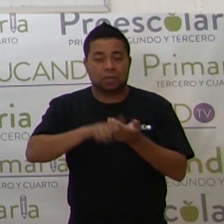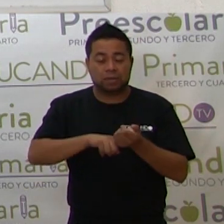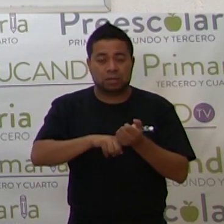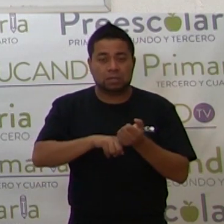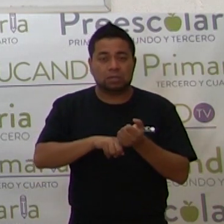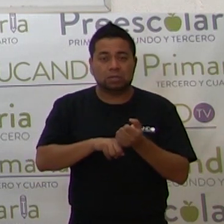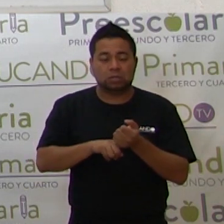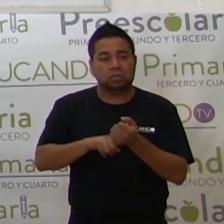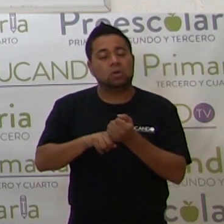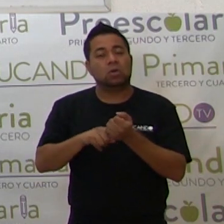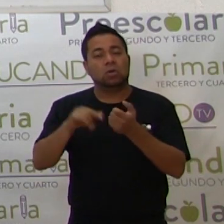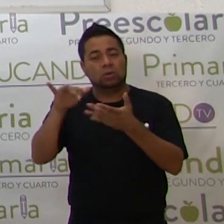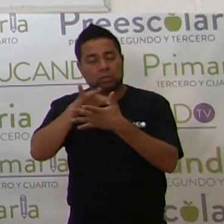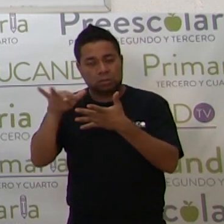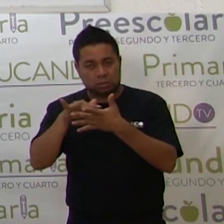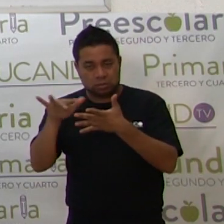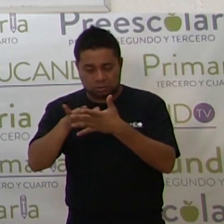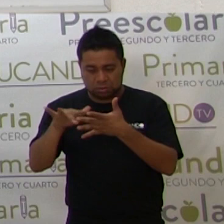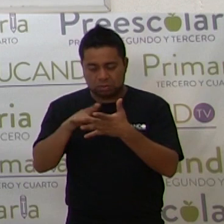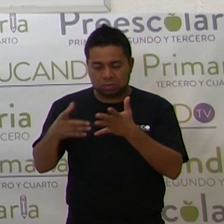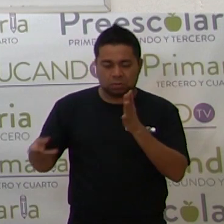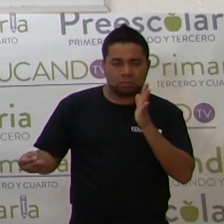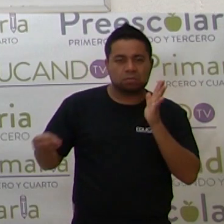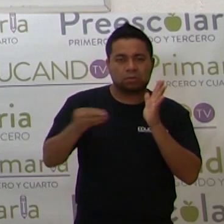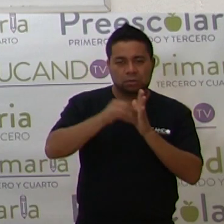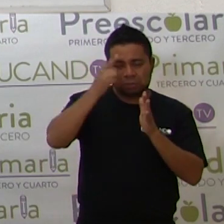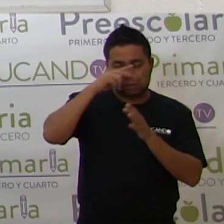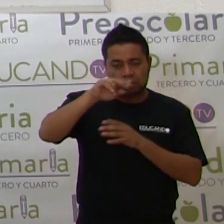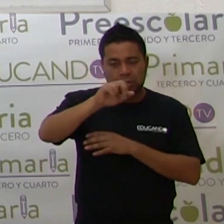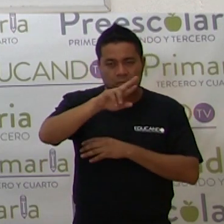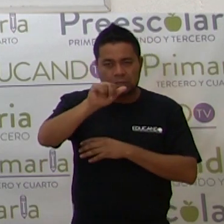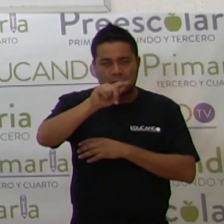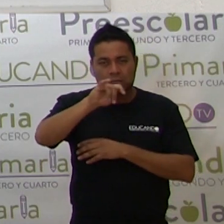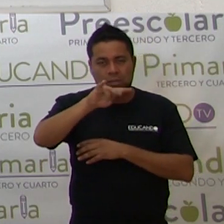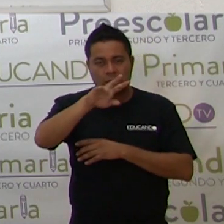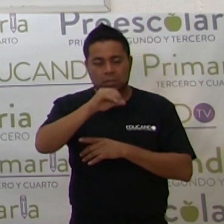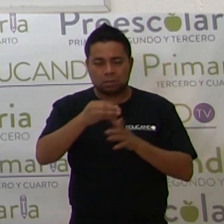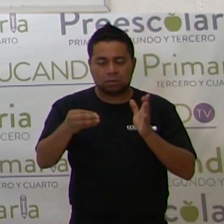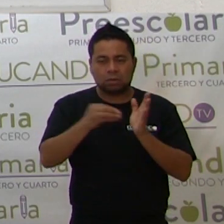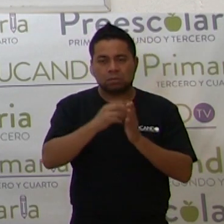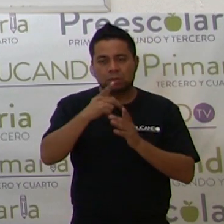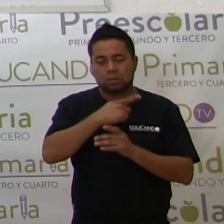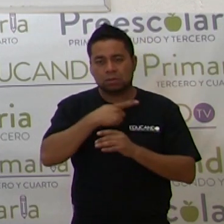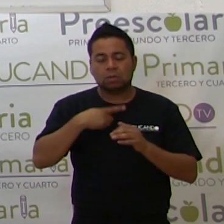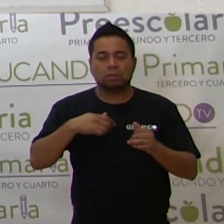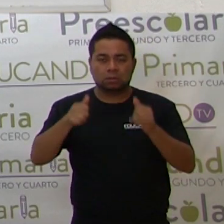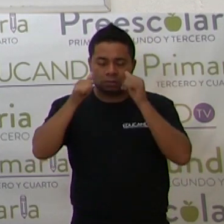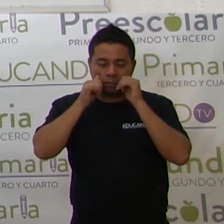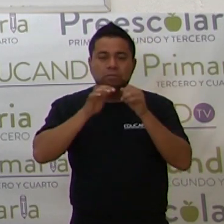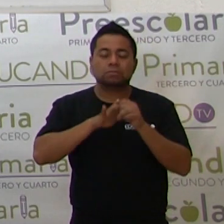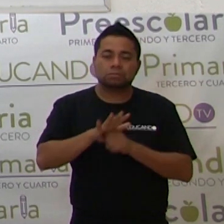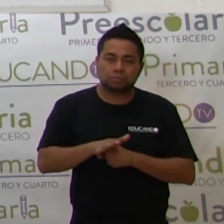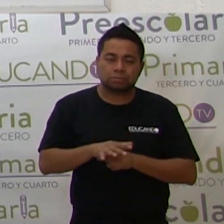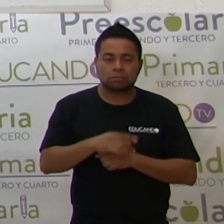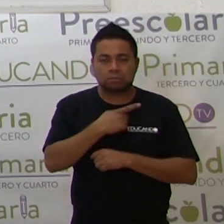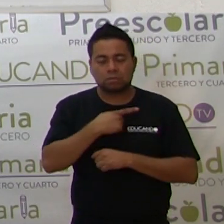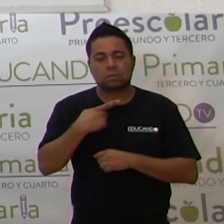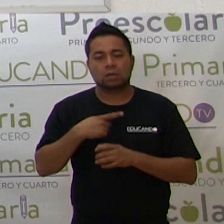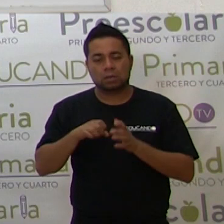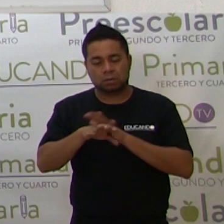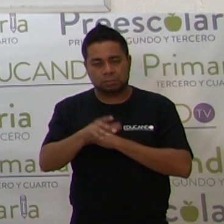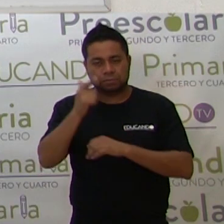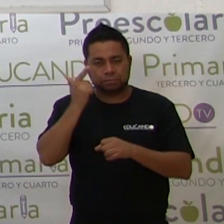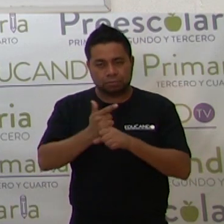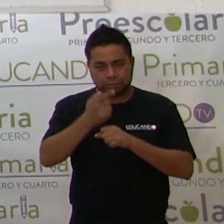que podíamos utilizar en los textos narrativos. Pero teníamos que tomar muy en cuenta que teníamos que identificar